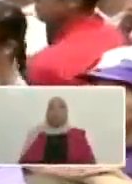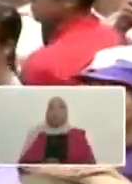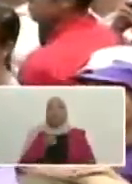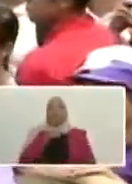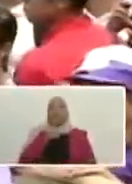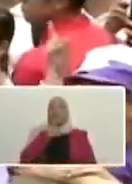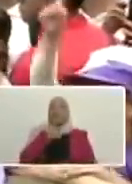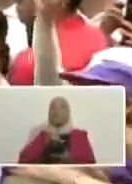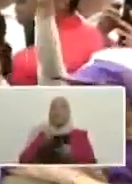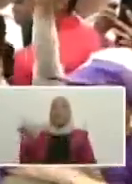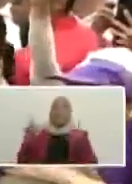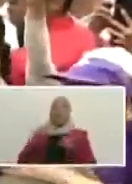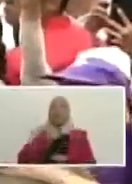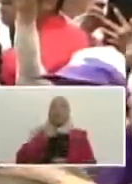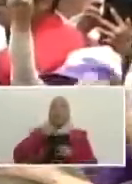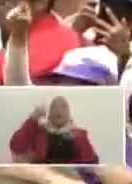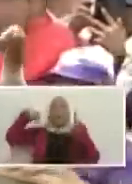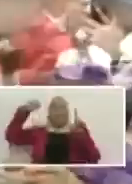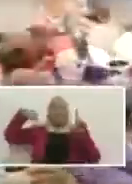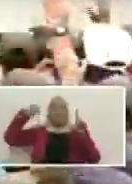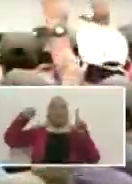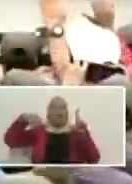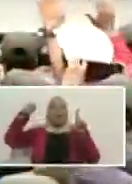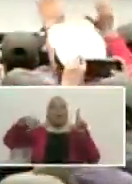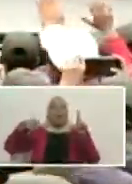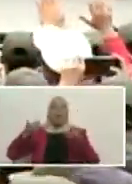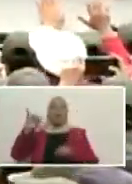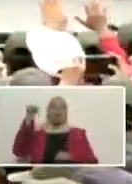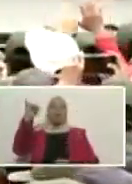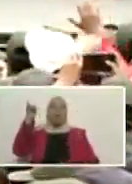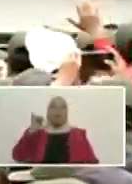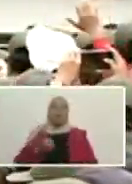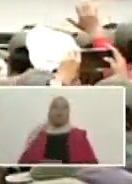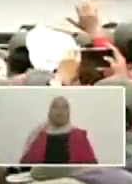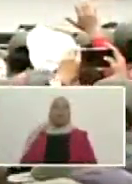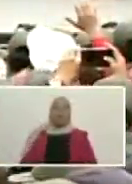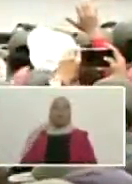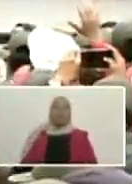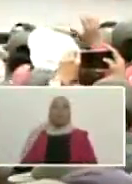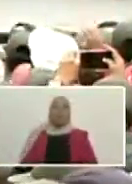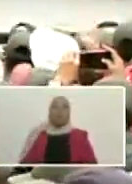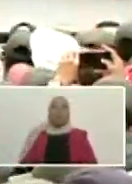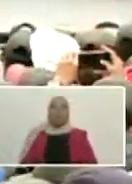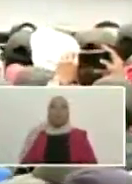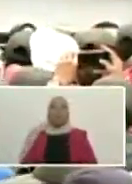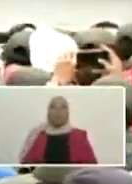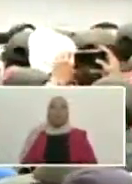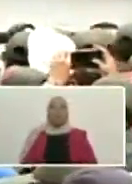¿Quiénes ven YouTube? ¿Cómo se llama la vaina de música?